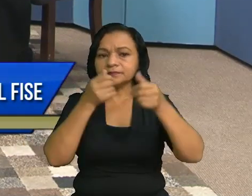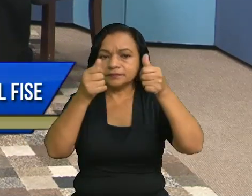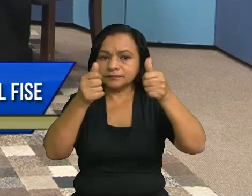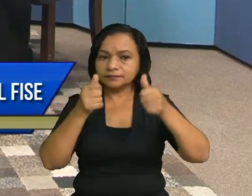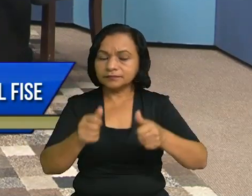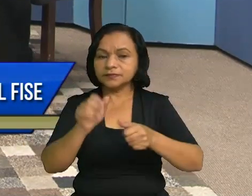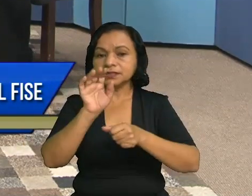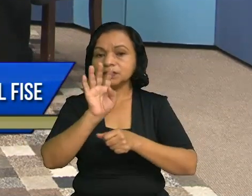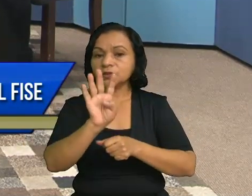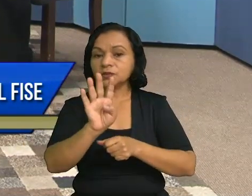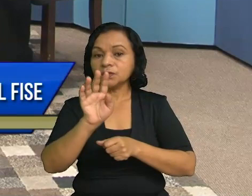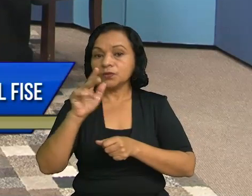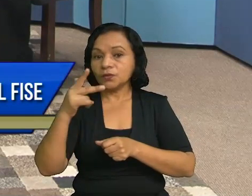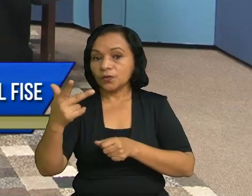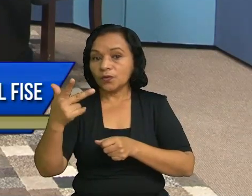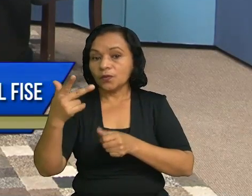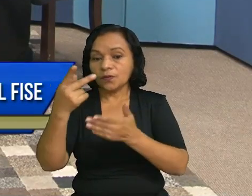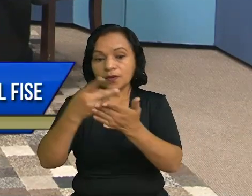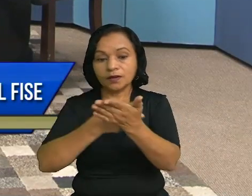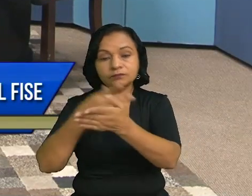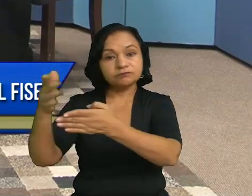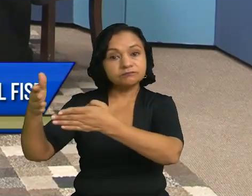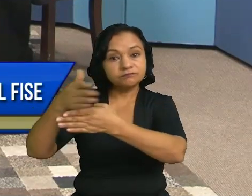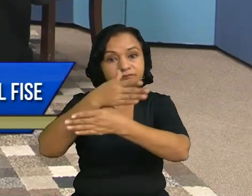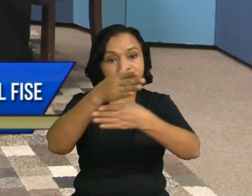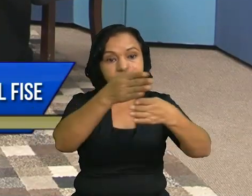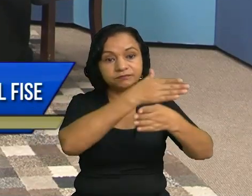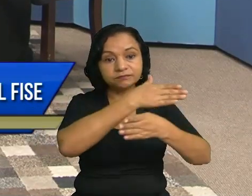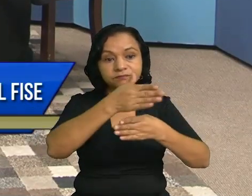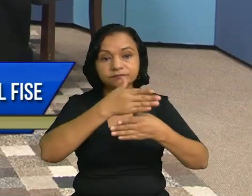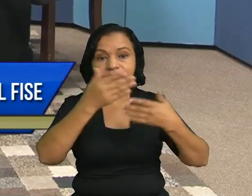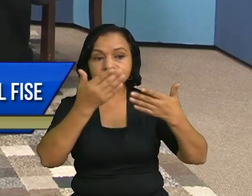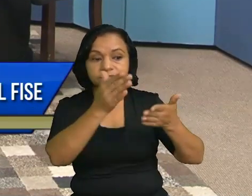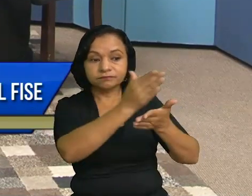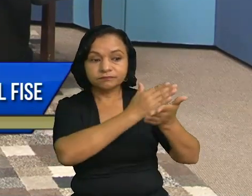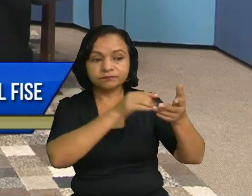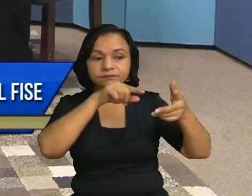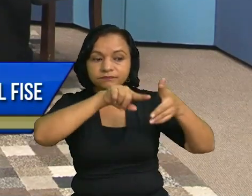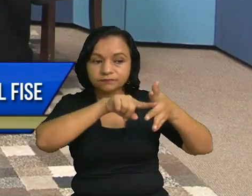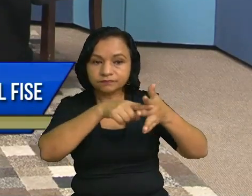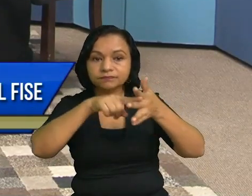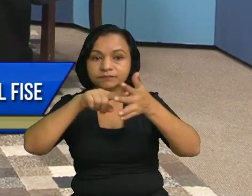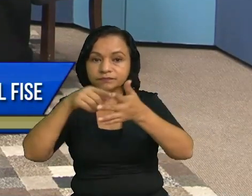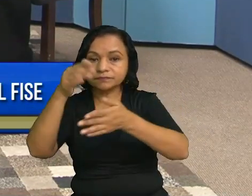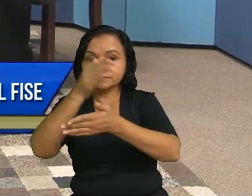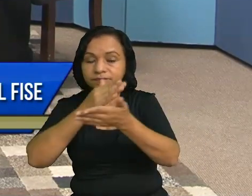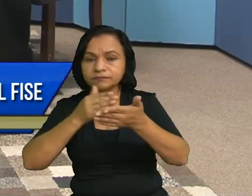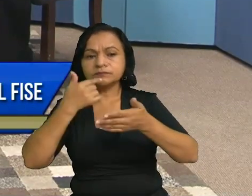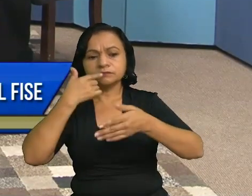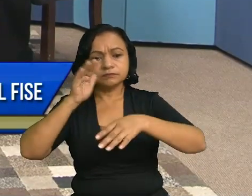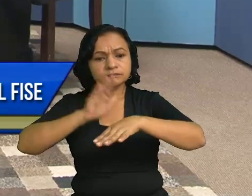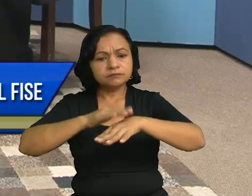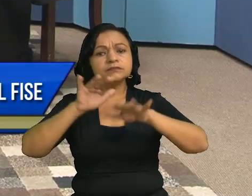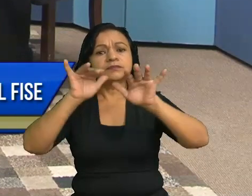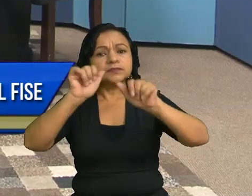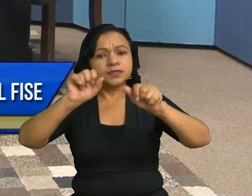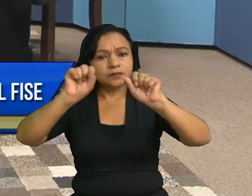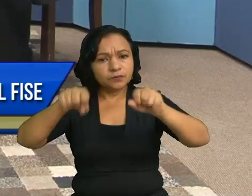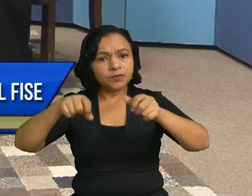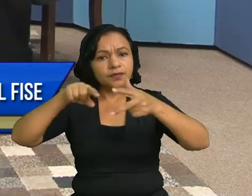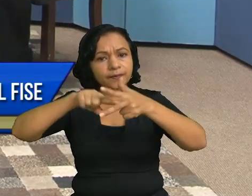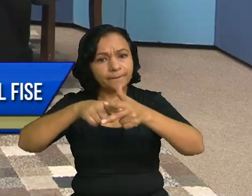48 proyectos que están ya algunos como te digo ya iniciaron ya hicimos dimos orden de inicio pero